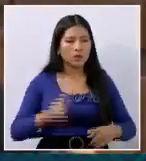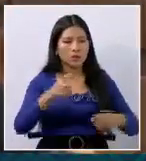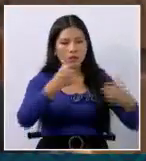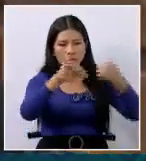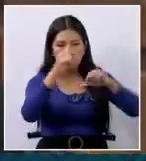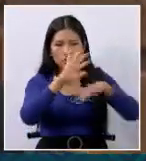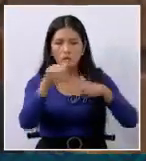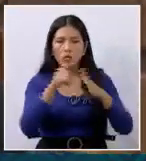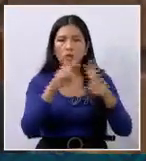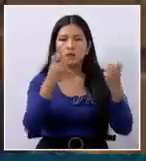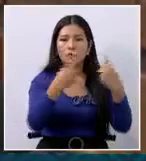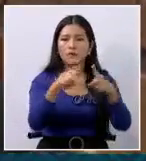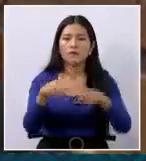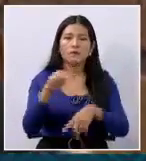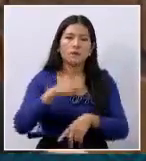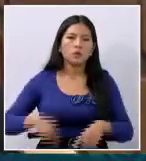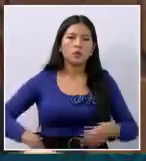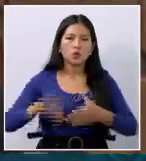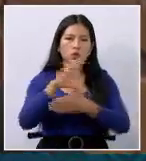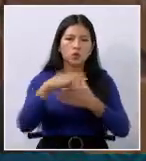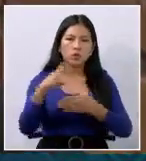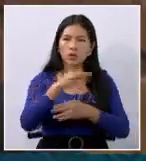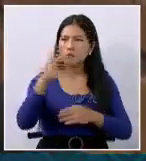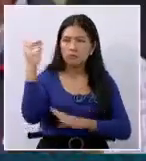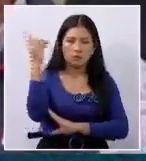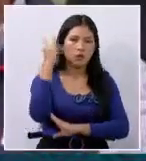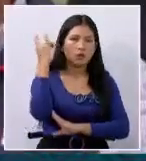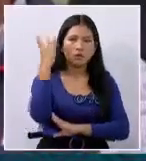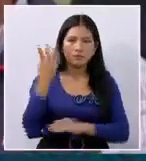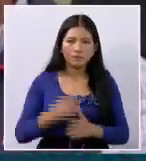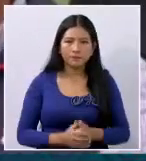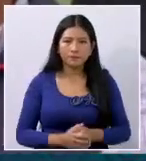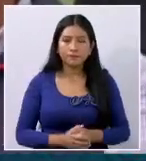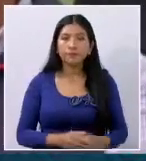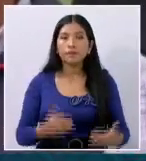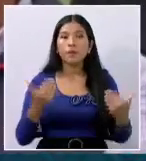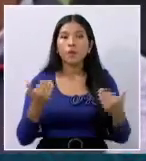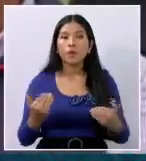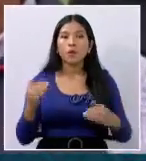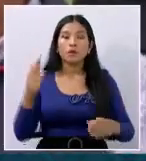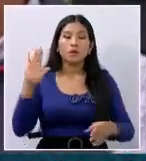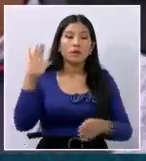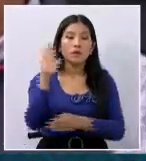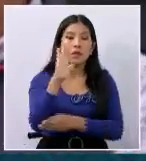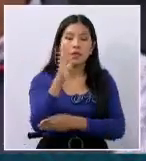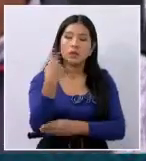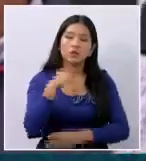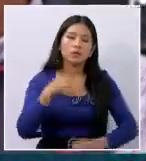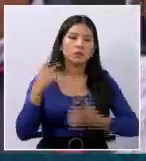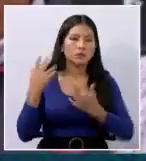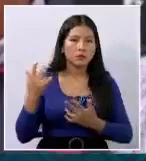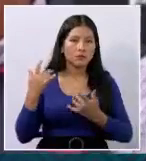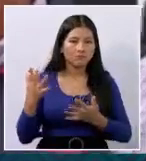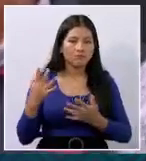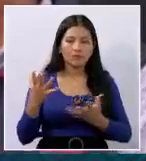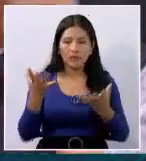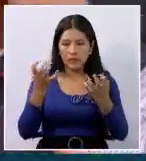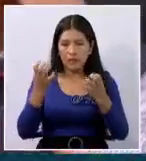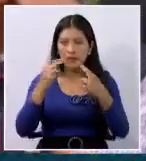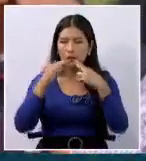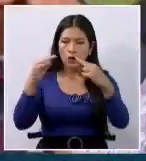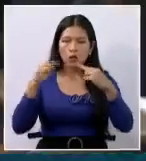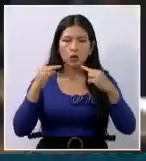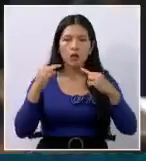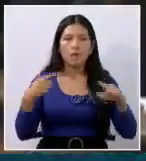municipales de Chuquisaca y por supuesto del territorio boliviano. Esperemos que hoy en horas de la tarde pueda ser una noticia